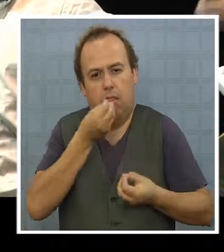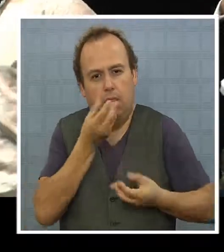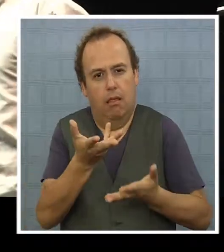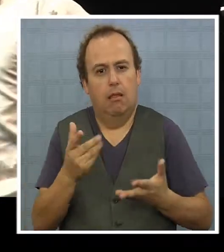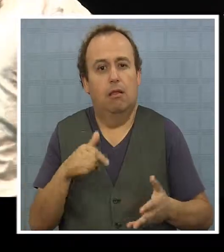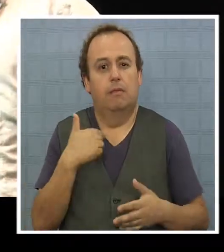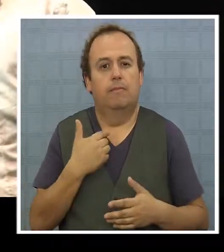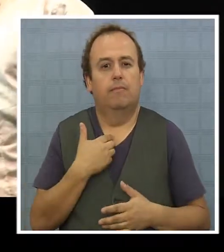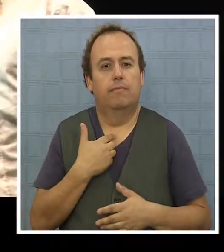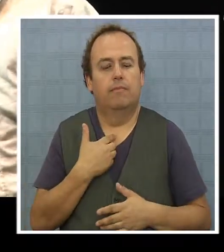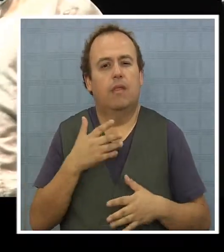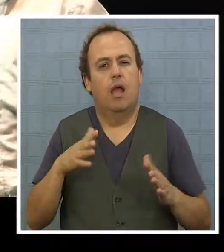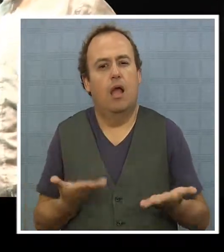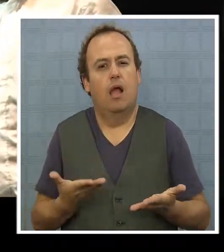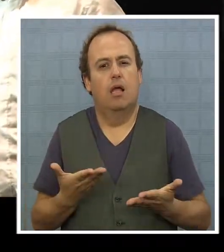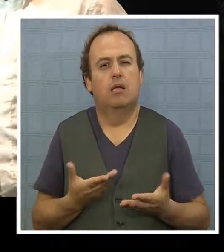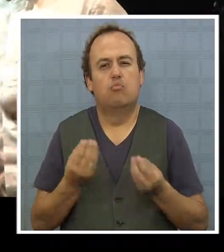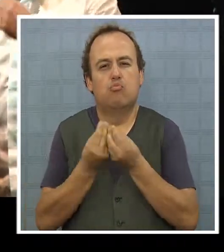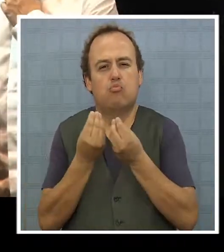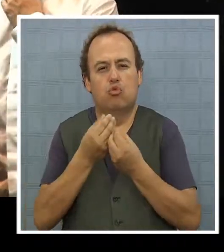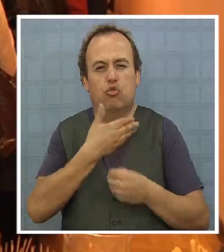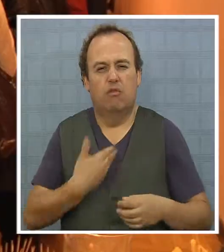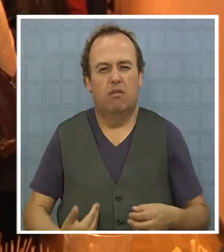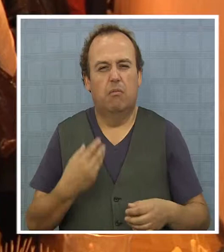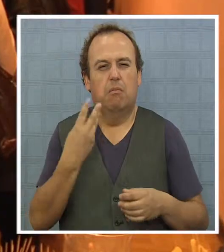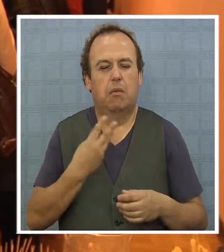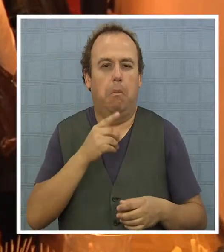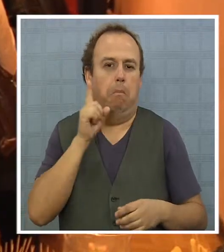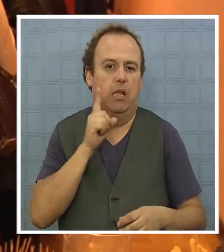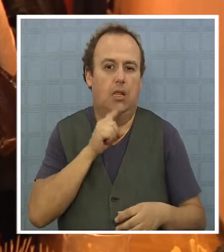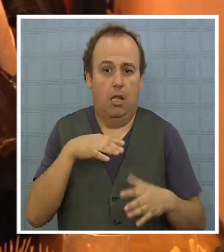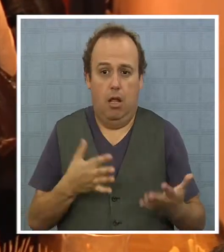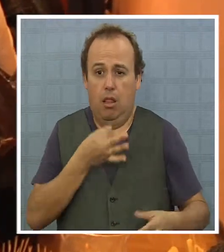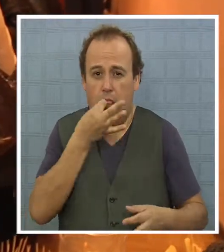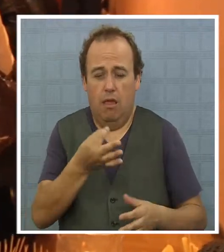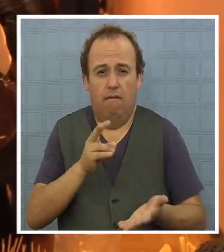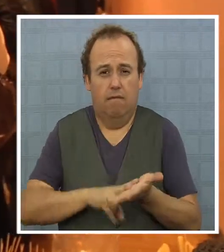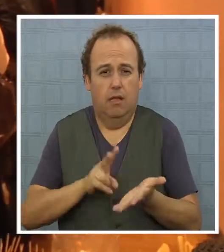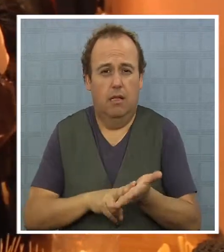y municipalizados por mentirosos. Y nosotros, con la verdad por delante,